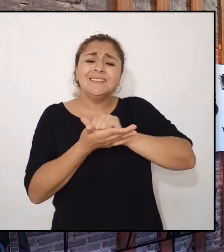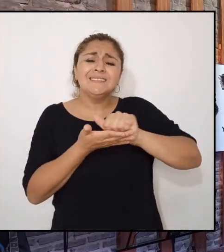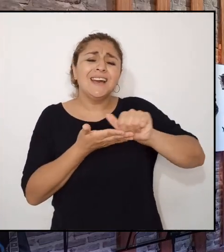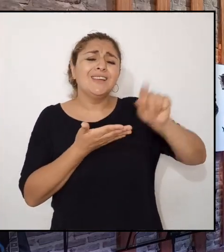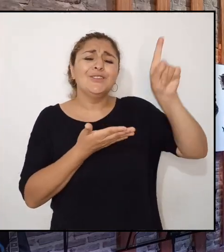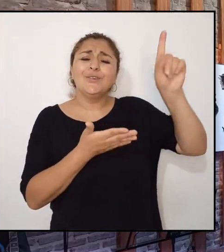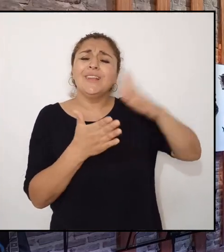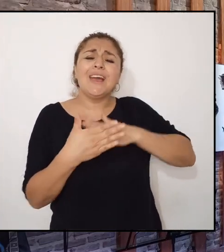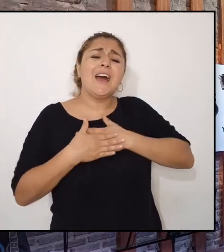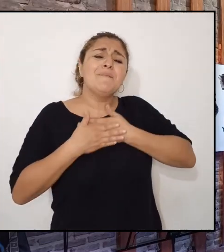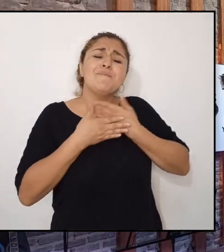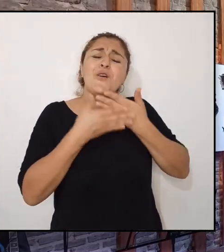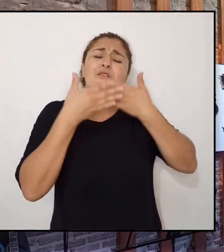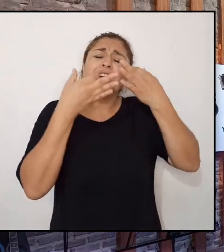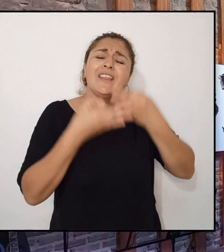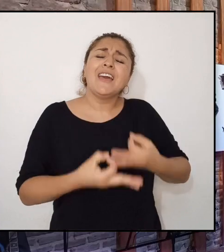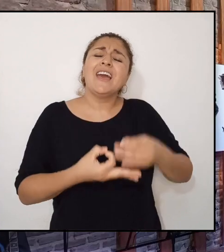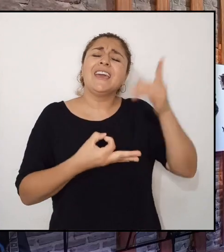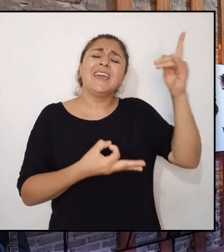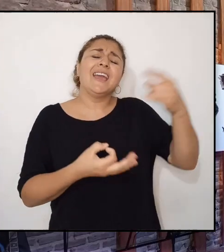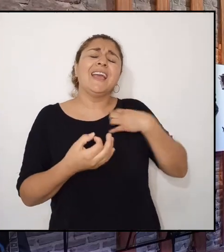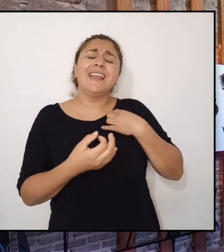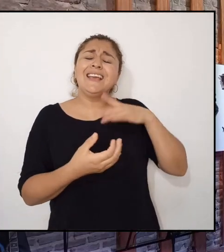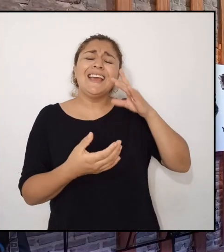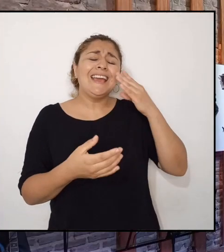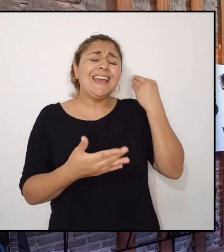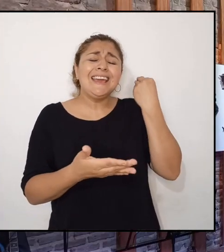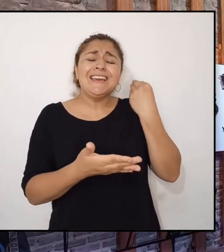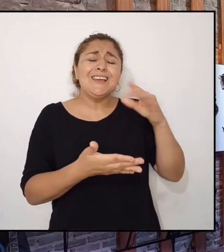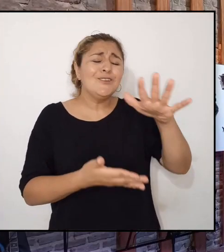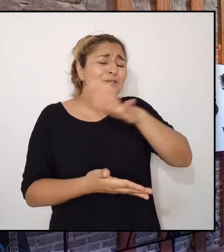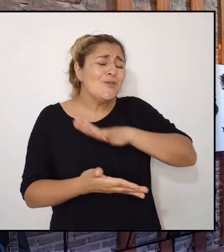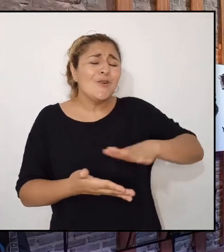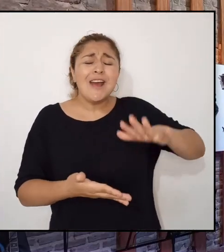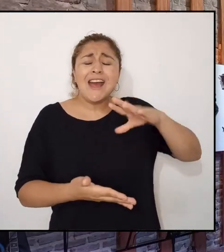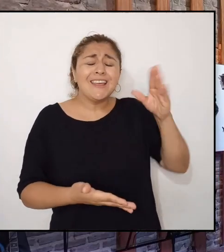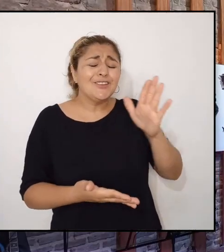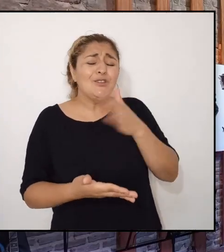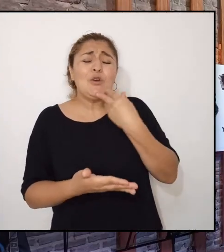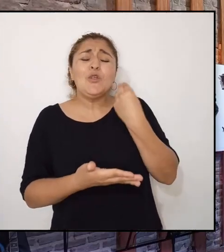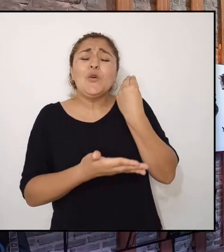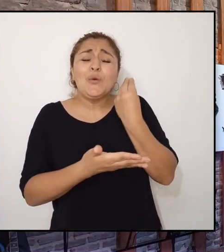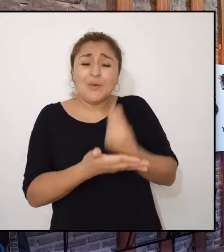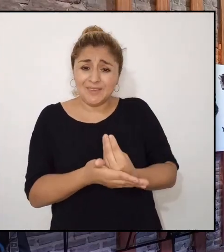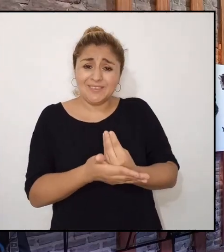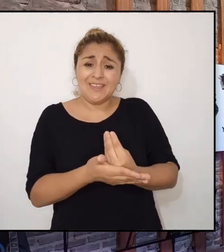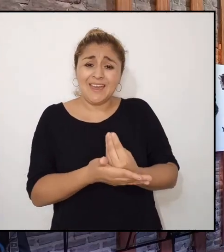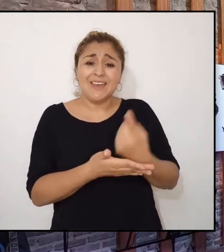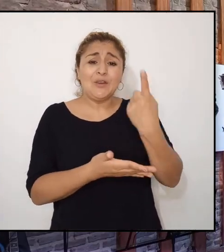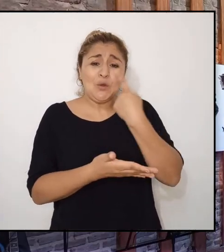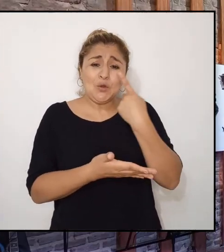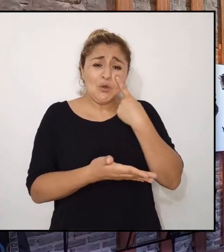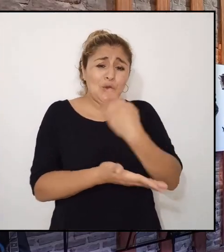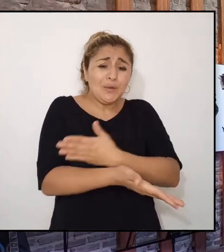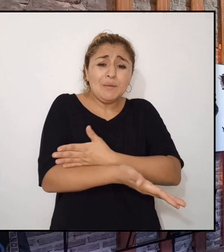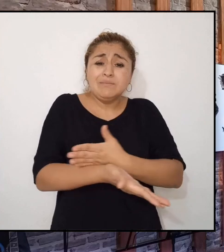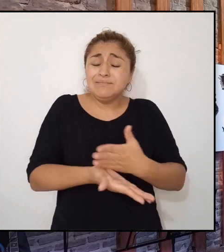tan poderoso, que es omnipresente, que no hay nada que se esconda de Él, de repente digo, ¿y ahora qué voy a hacer yo que soy un